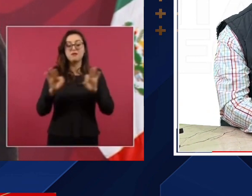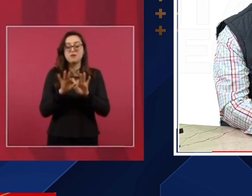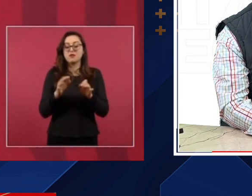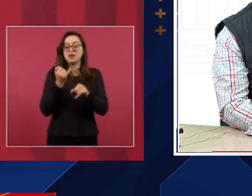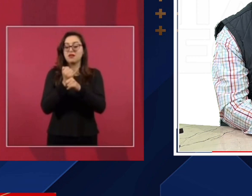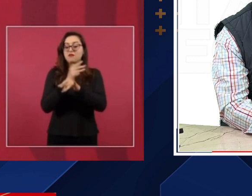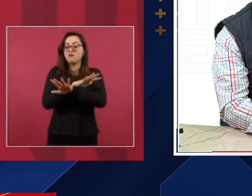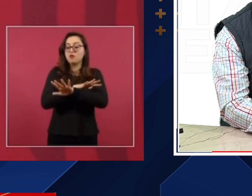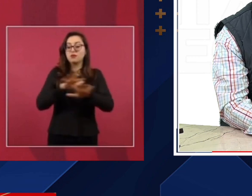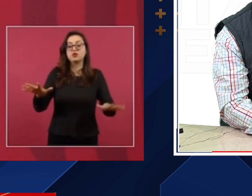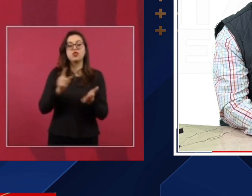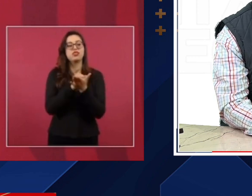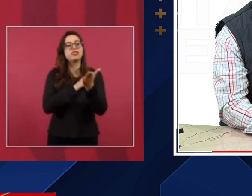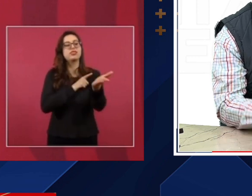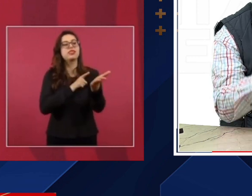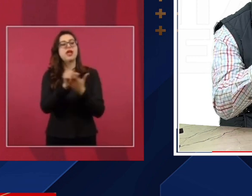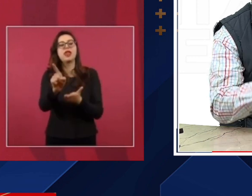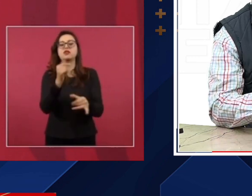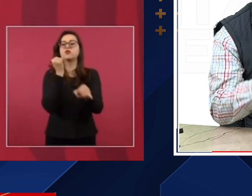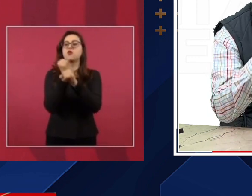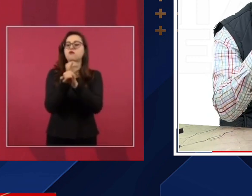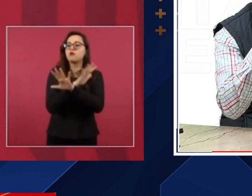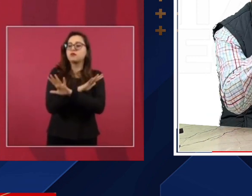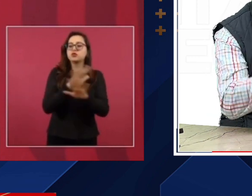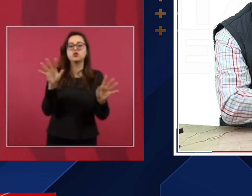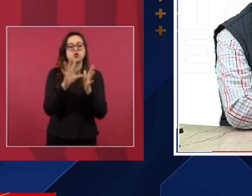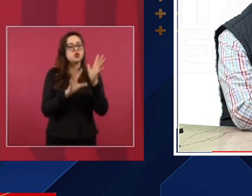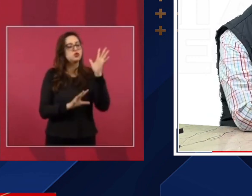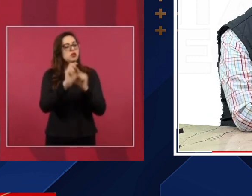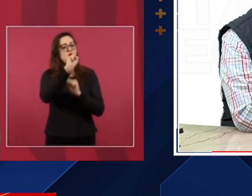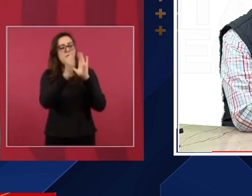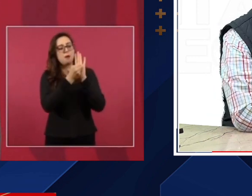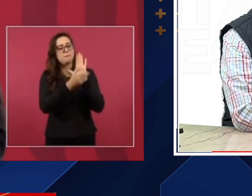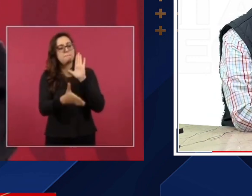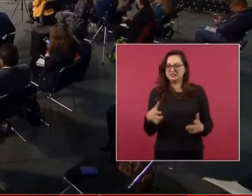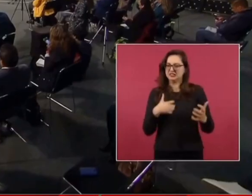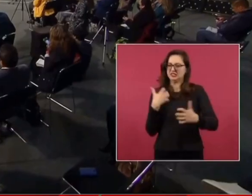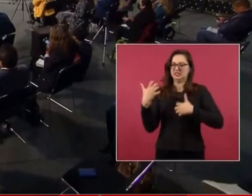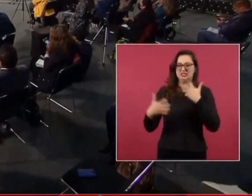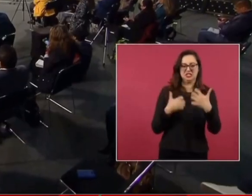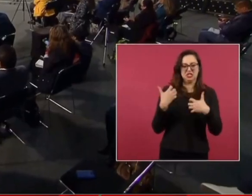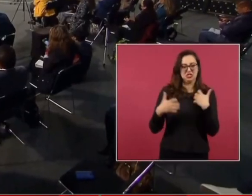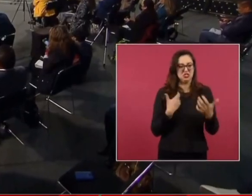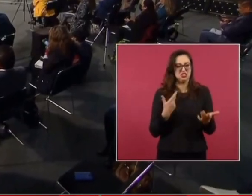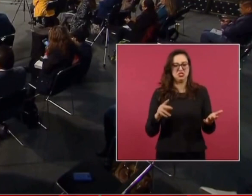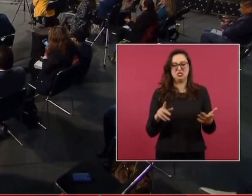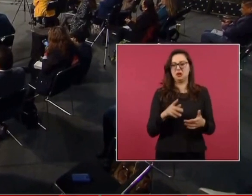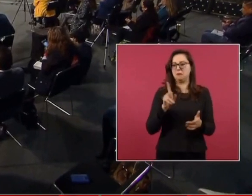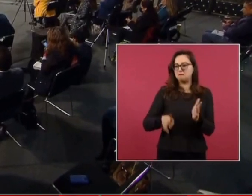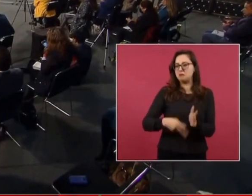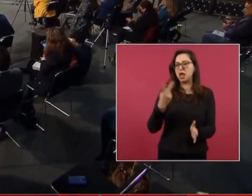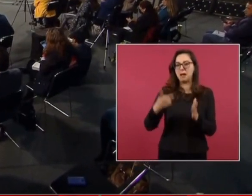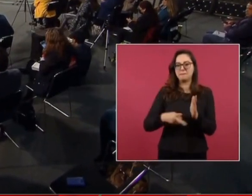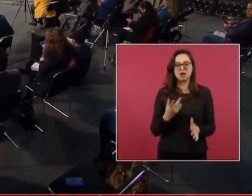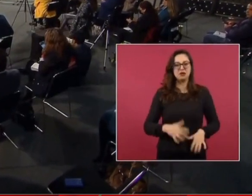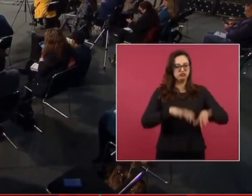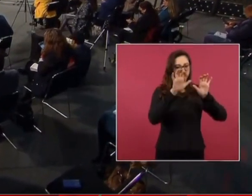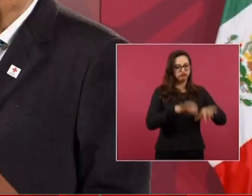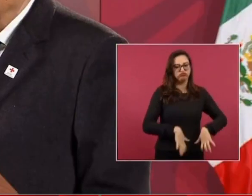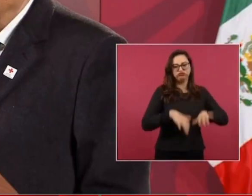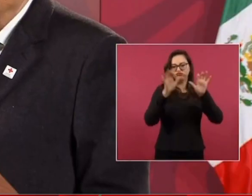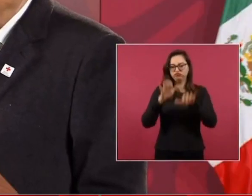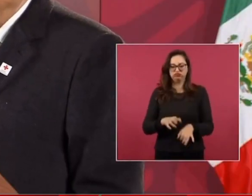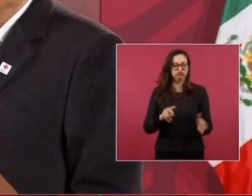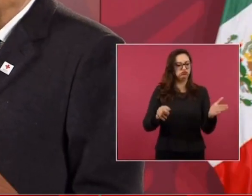que por cierto tenemos Este vídeo cómemelo mi estimado Fer puro periodista del régimen